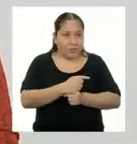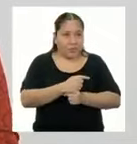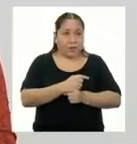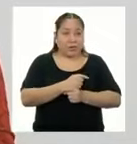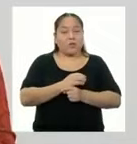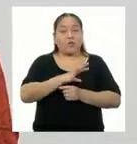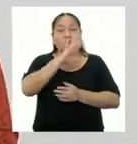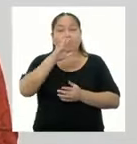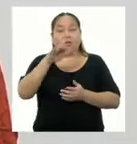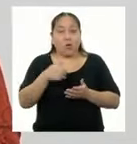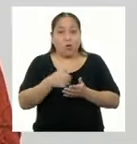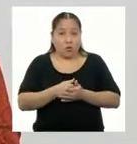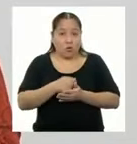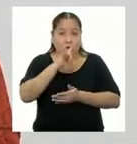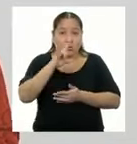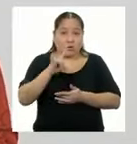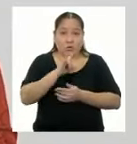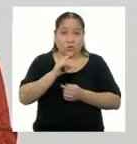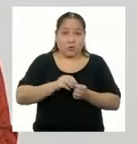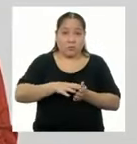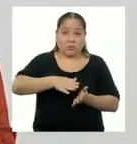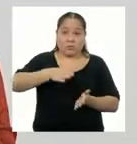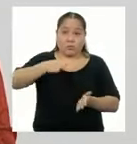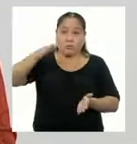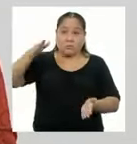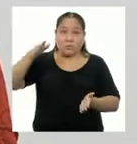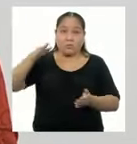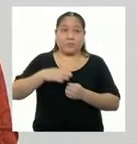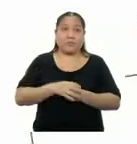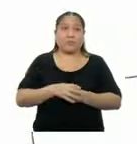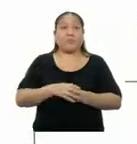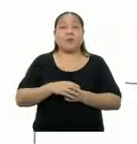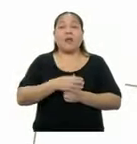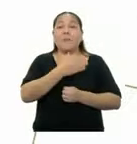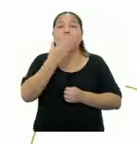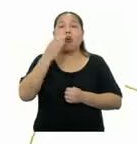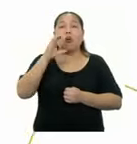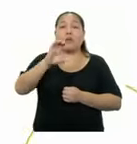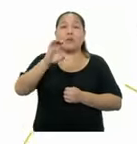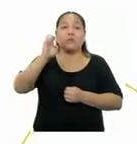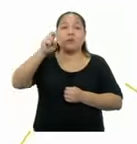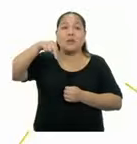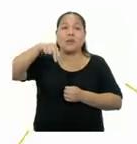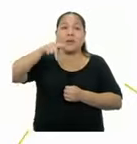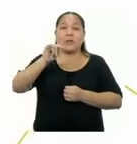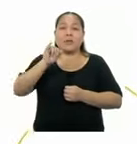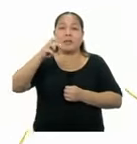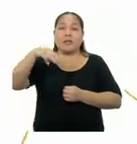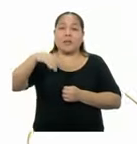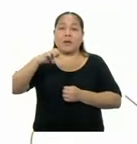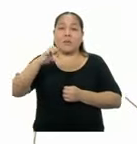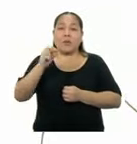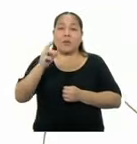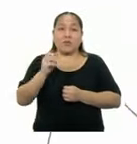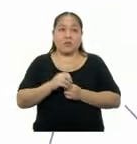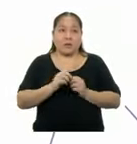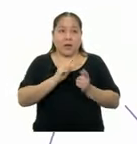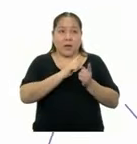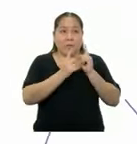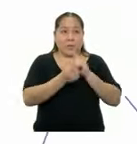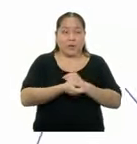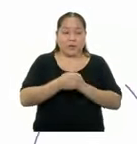las unidades que se usan en escala se deben expresar en centímetros. Por eso, convertiremos 5